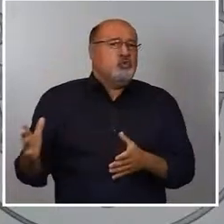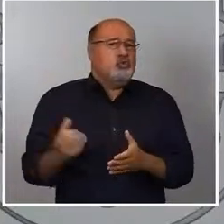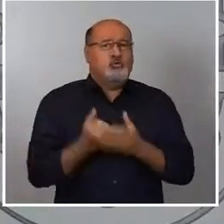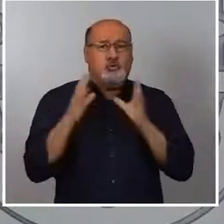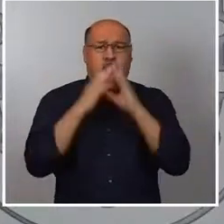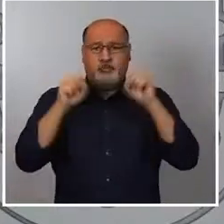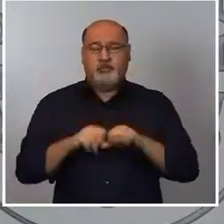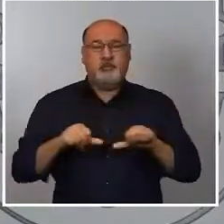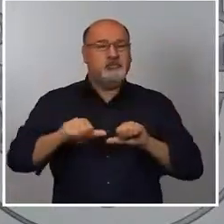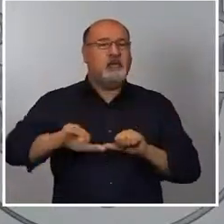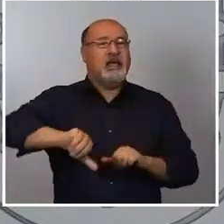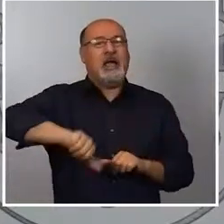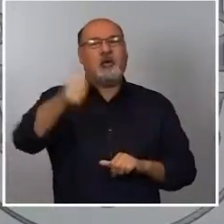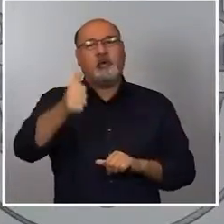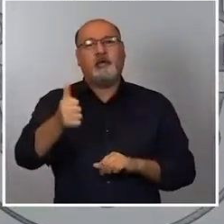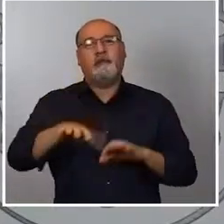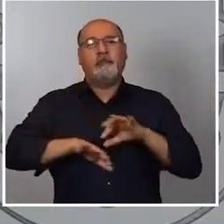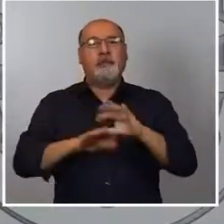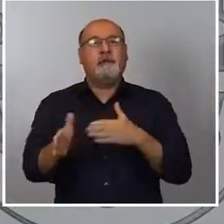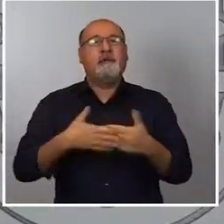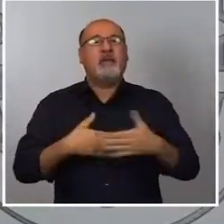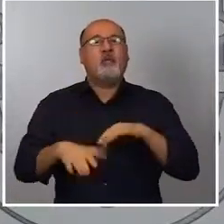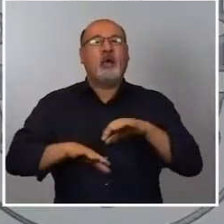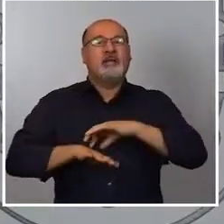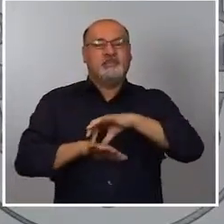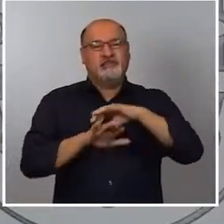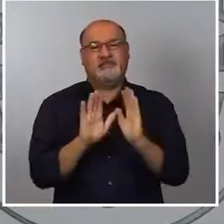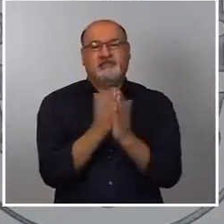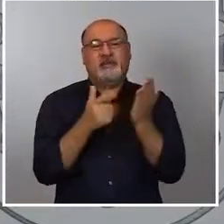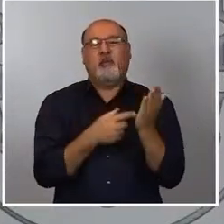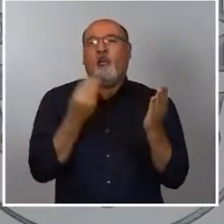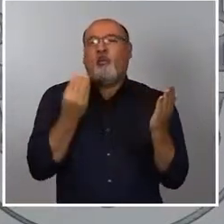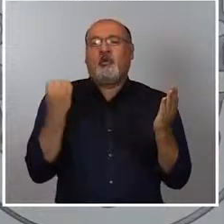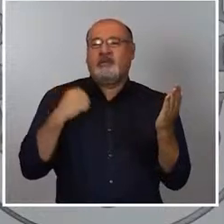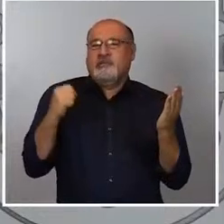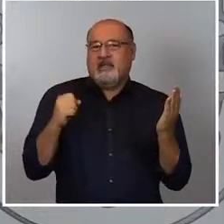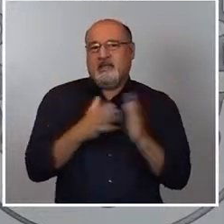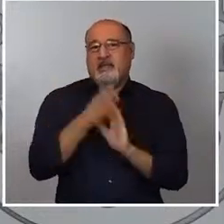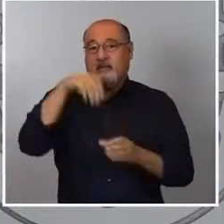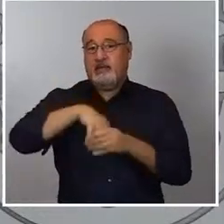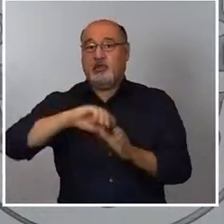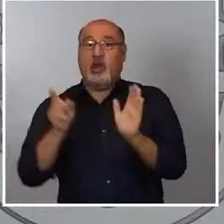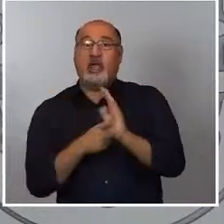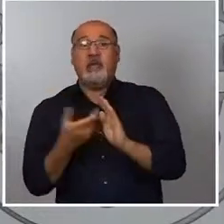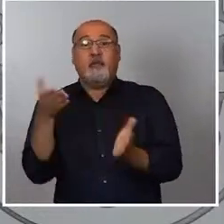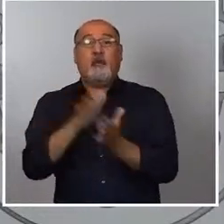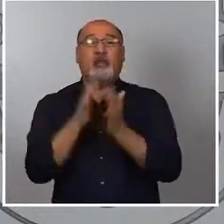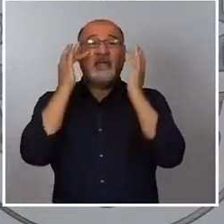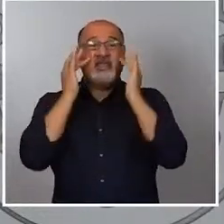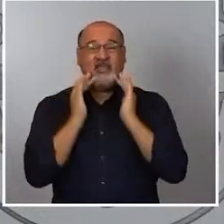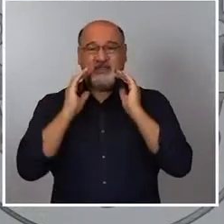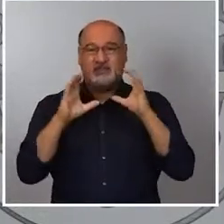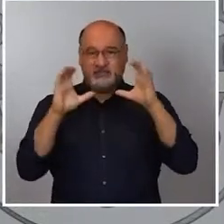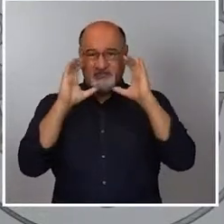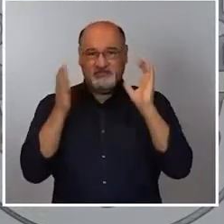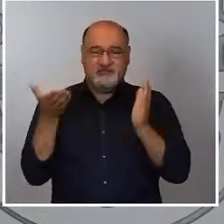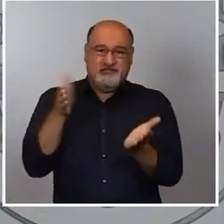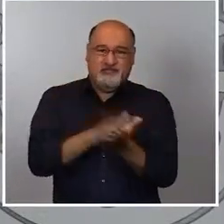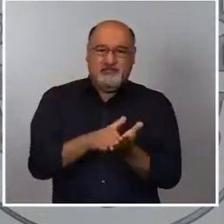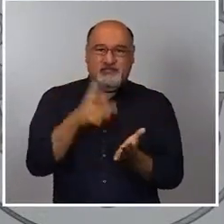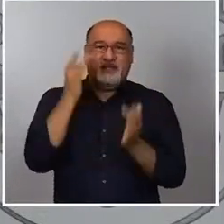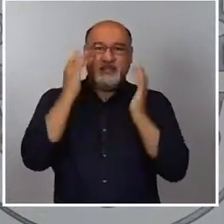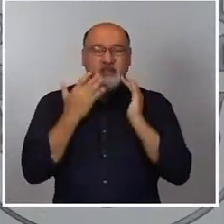del manual de buenas prácticas de regular la ley de eutanasia como saben ustedes el 25 de junio entró en vigor